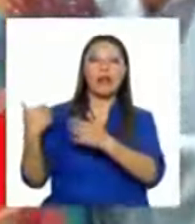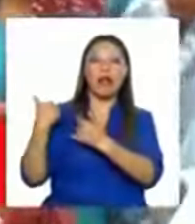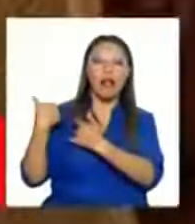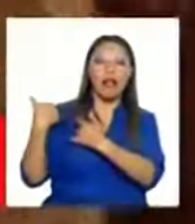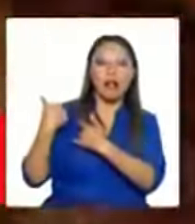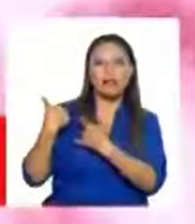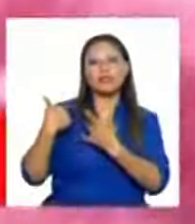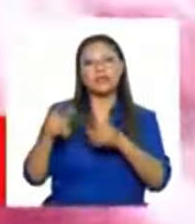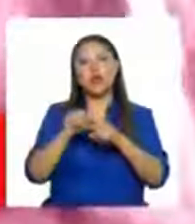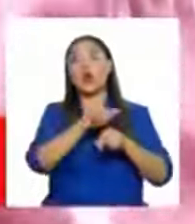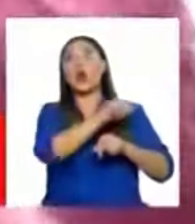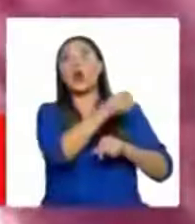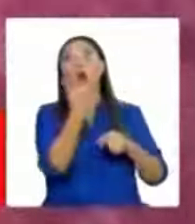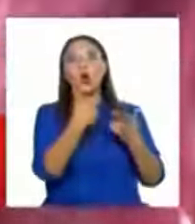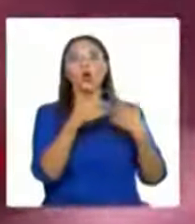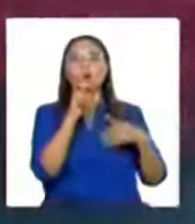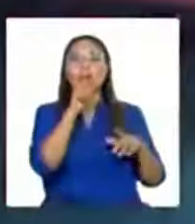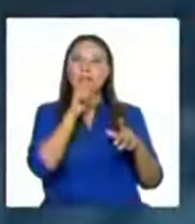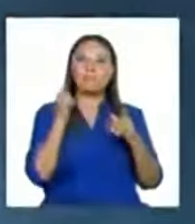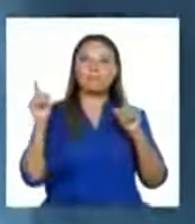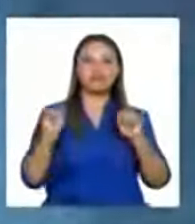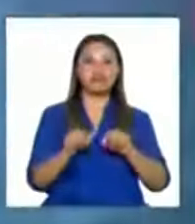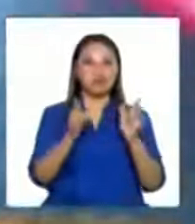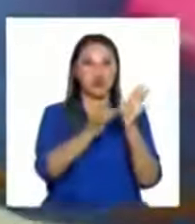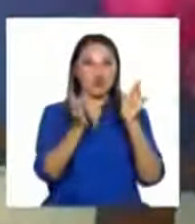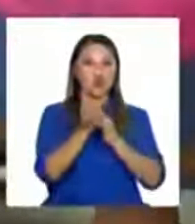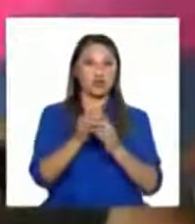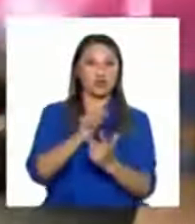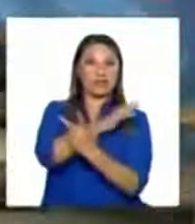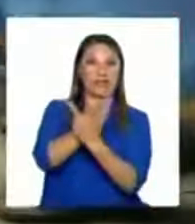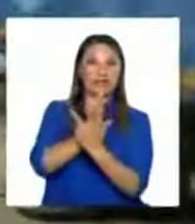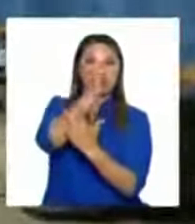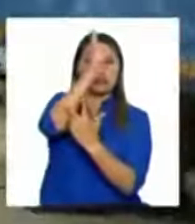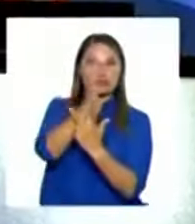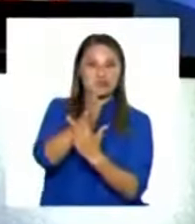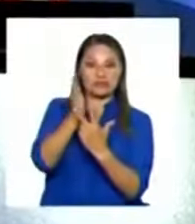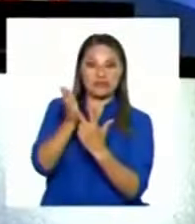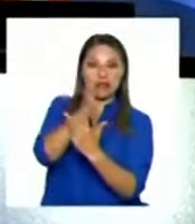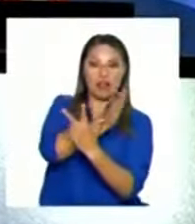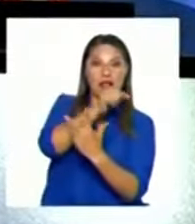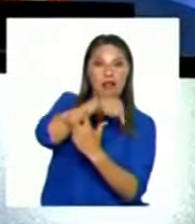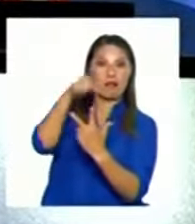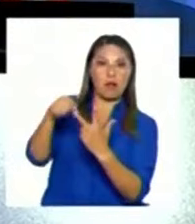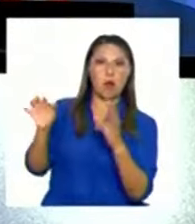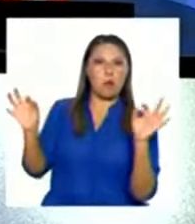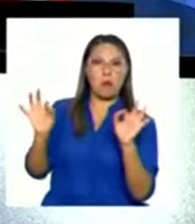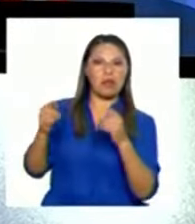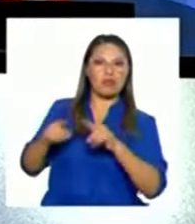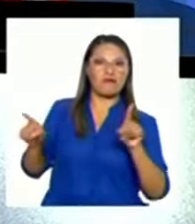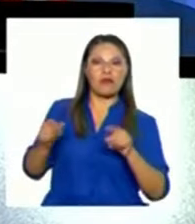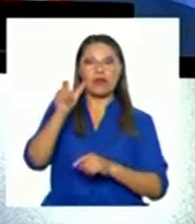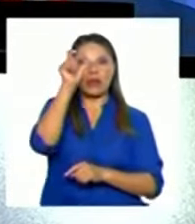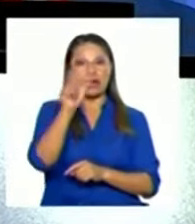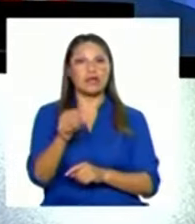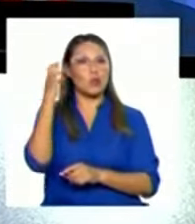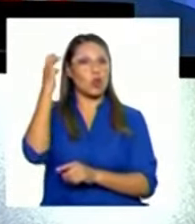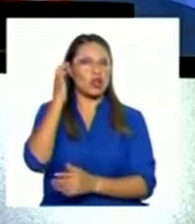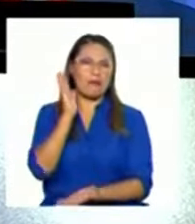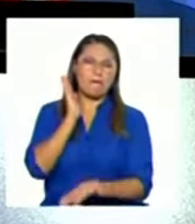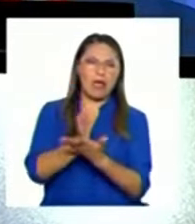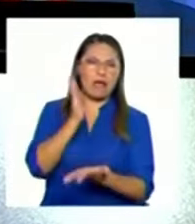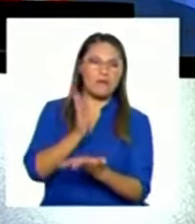a diferencia de los ladrones que lo acompañaron en la crucifixión. Ahí está, terrible sufrimiento el que padeció